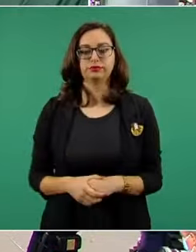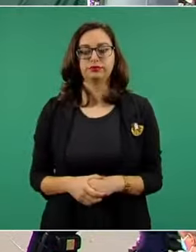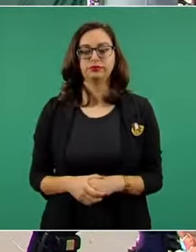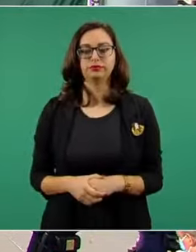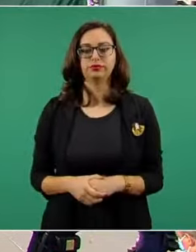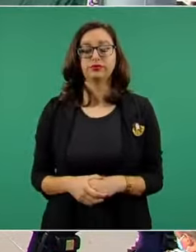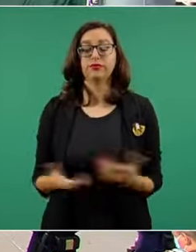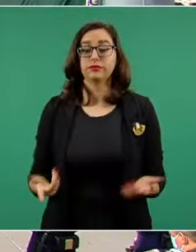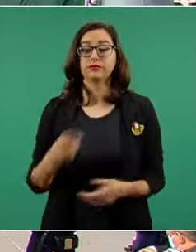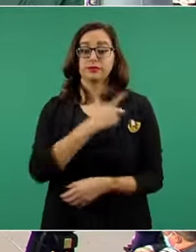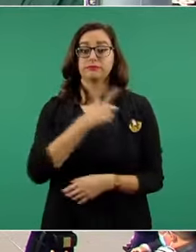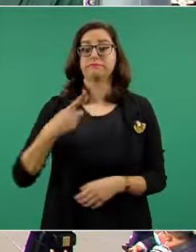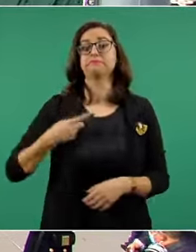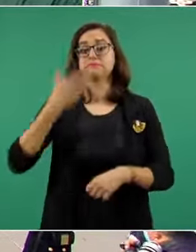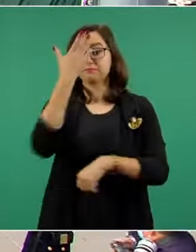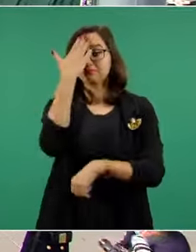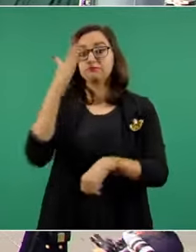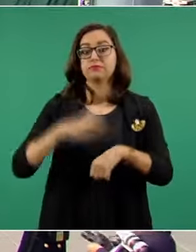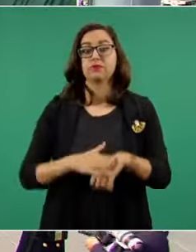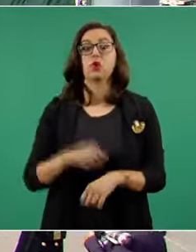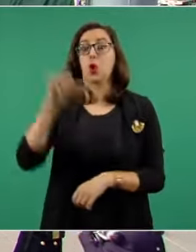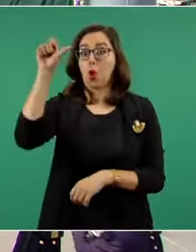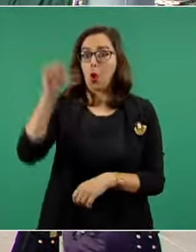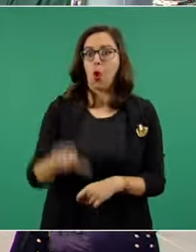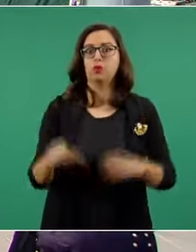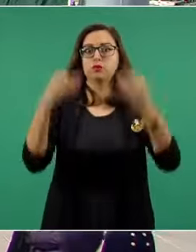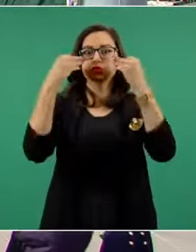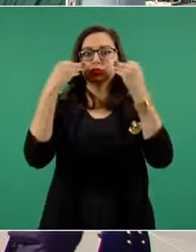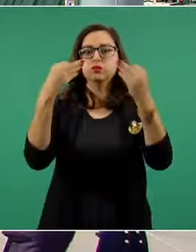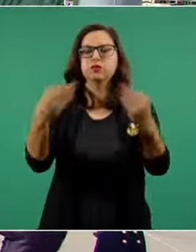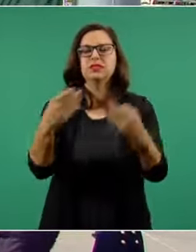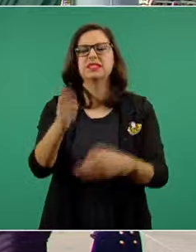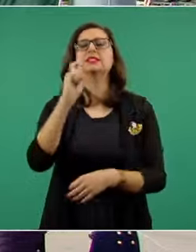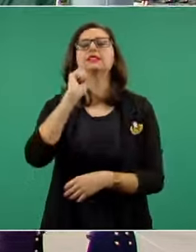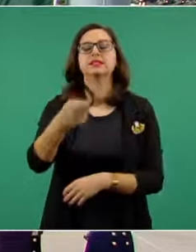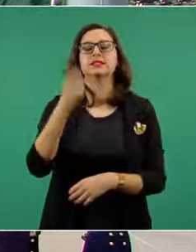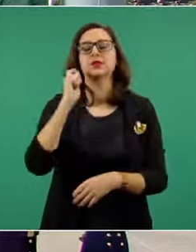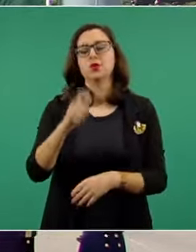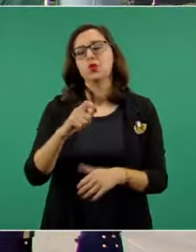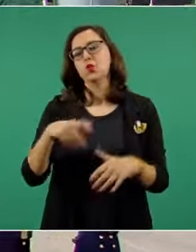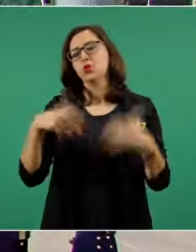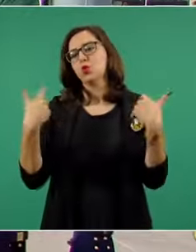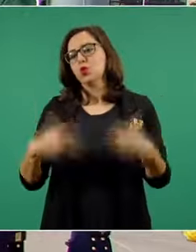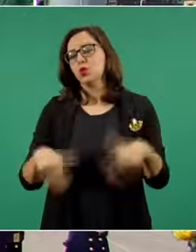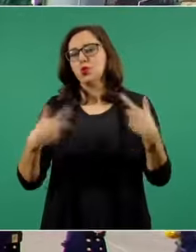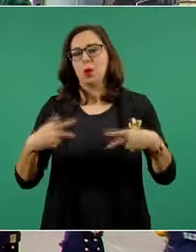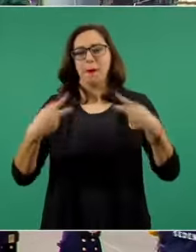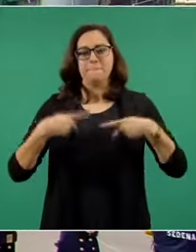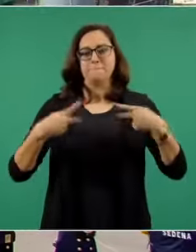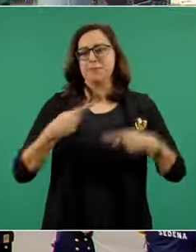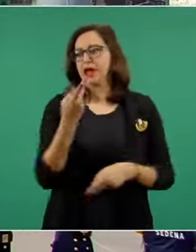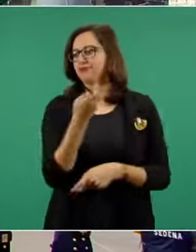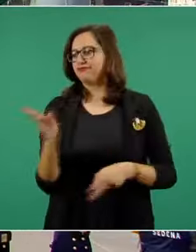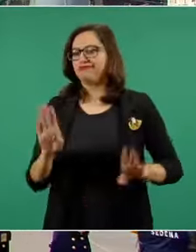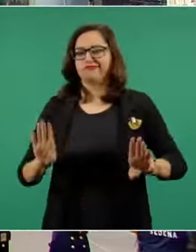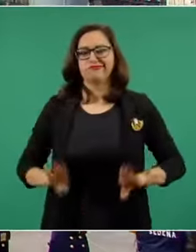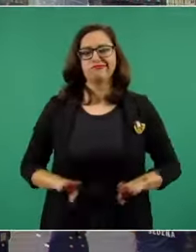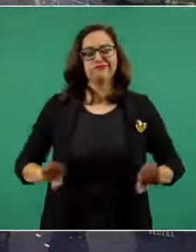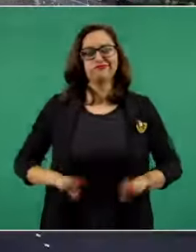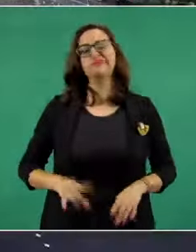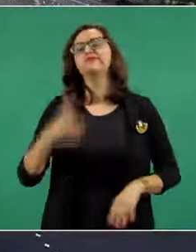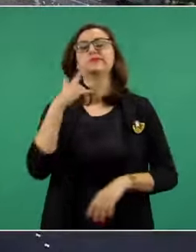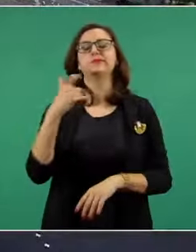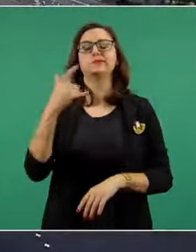presentes que lo que el día de hoy aquí veremos es el resultado de la pasión de quienes participan en este magno